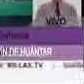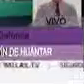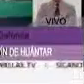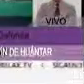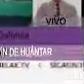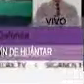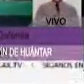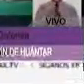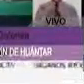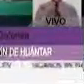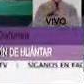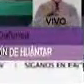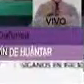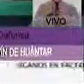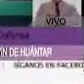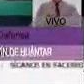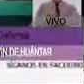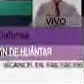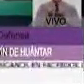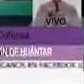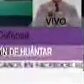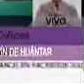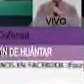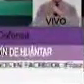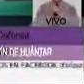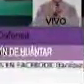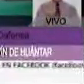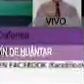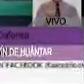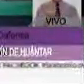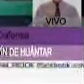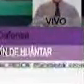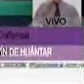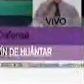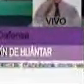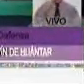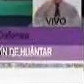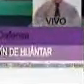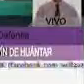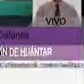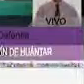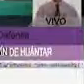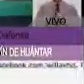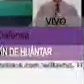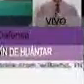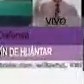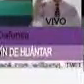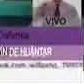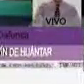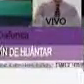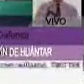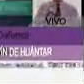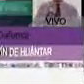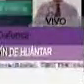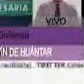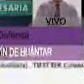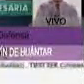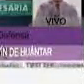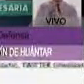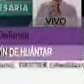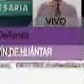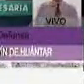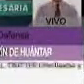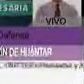que se había incurrido en la defensa del Estado peruano. También vino el médico forense